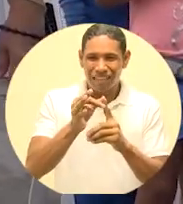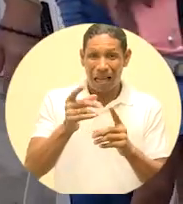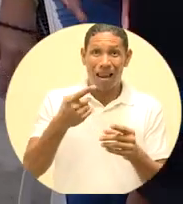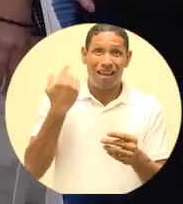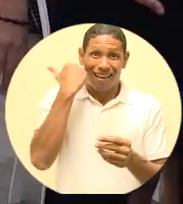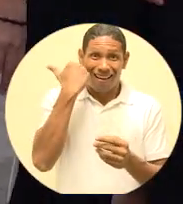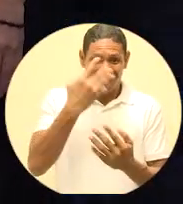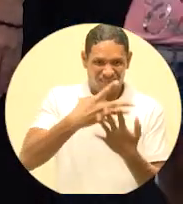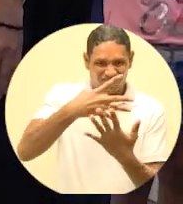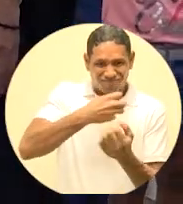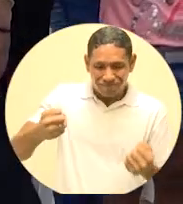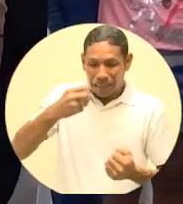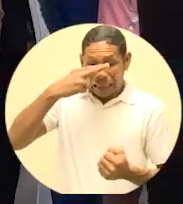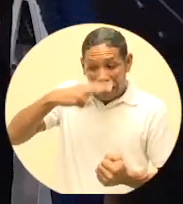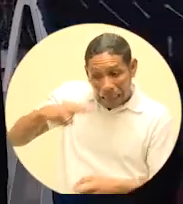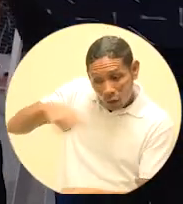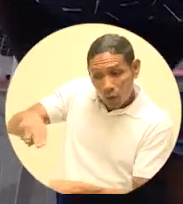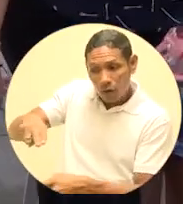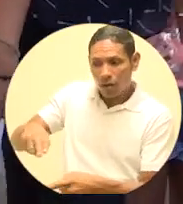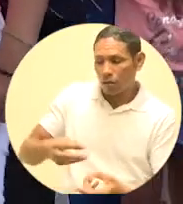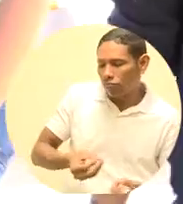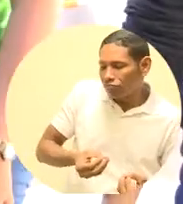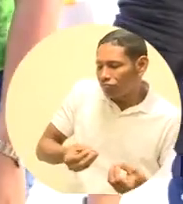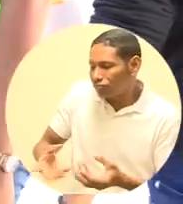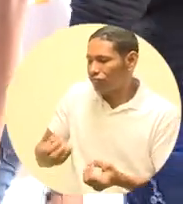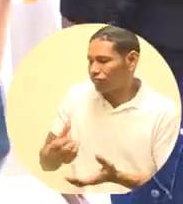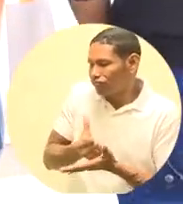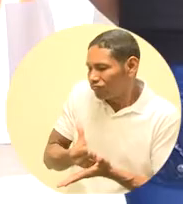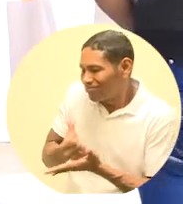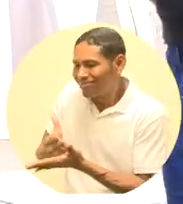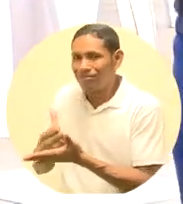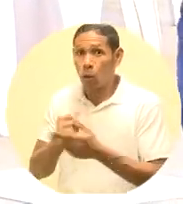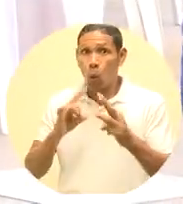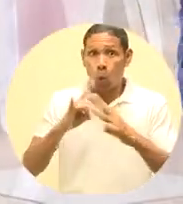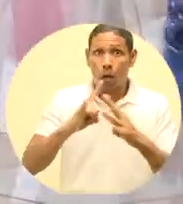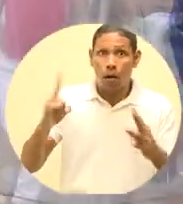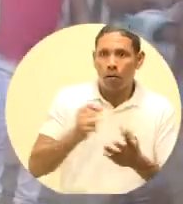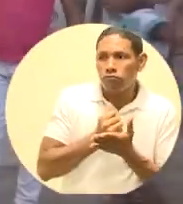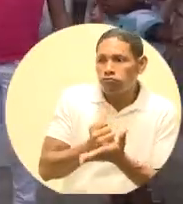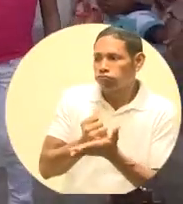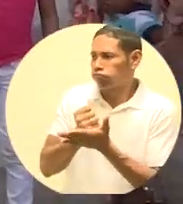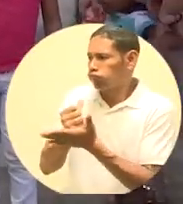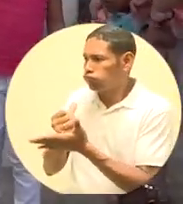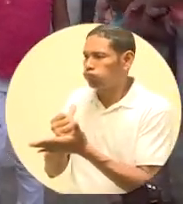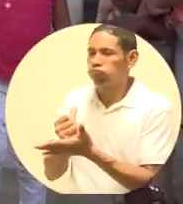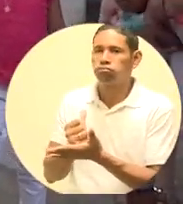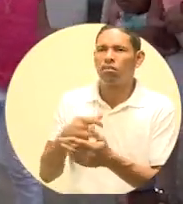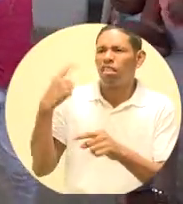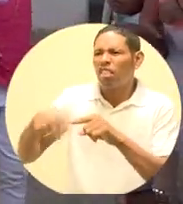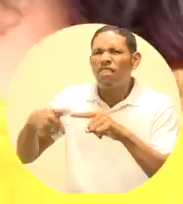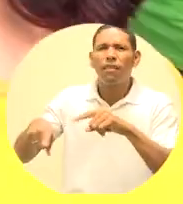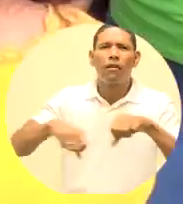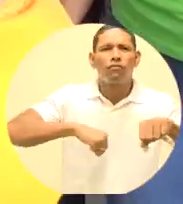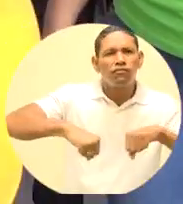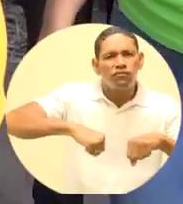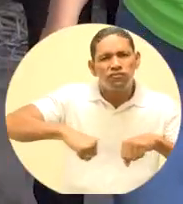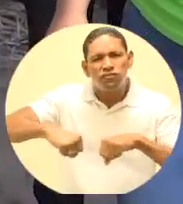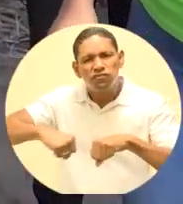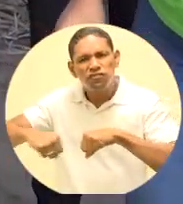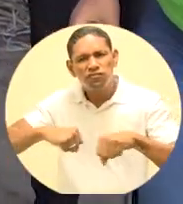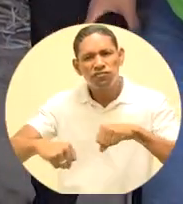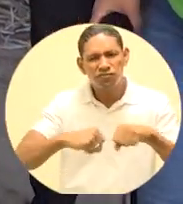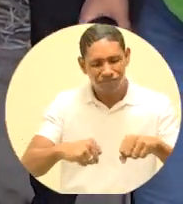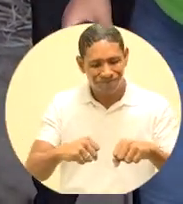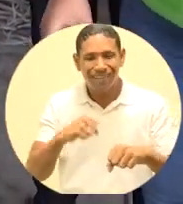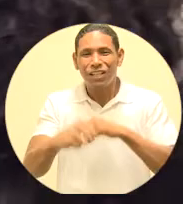regalos para los hijos de mujeres privadas de la libertad, el programa Prisma, liderado por la Universidad del Magdalena, culminó oficialmente las